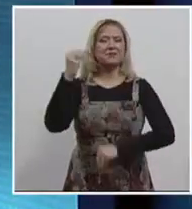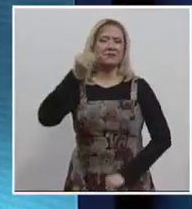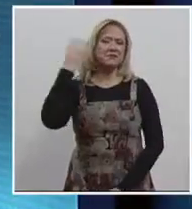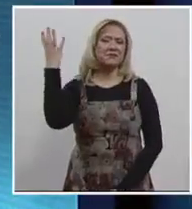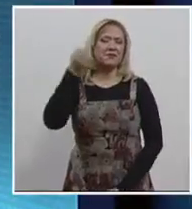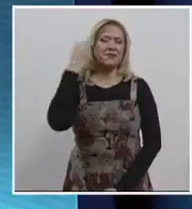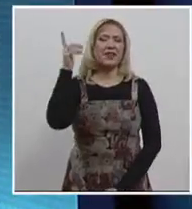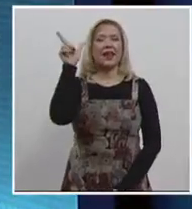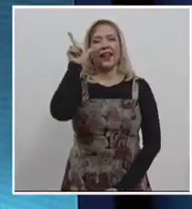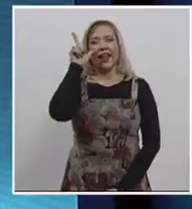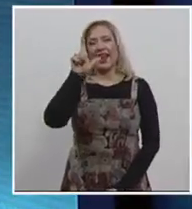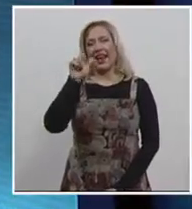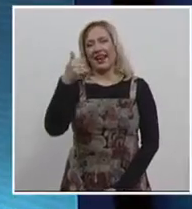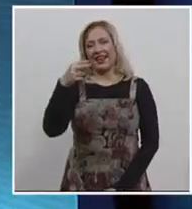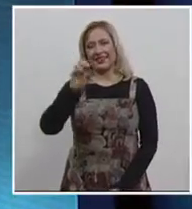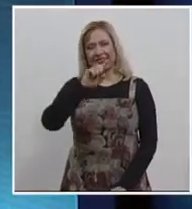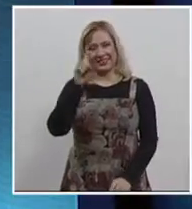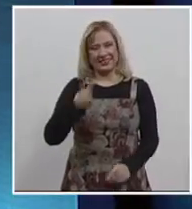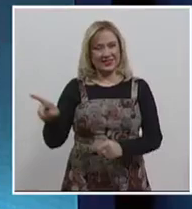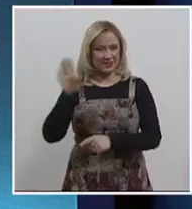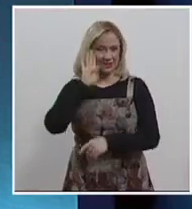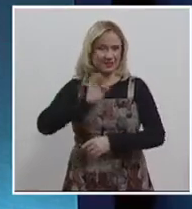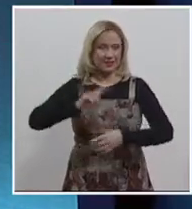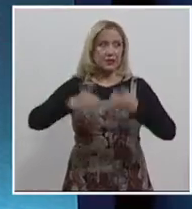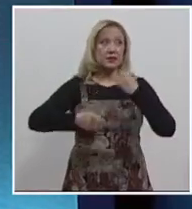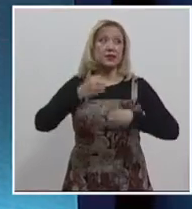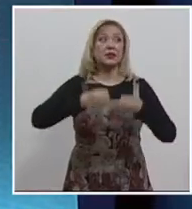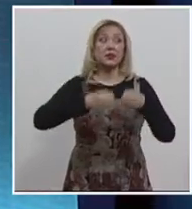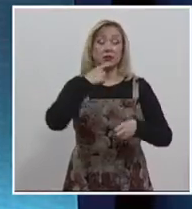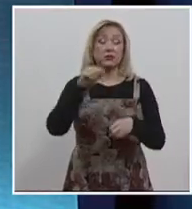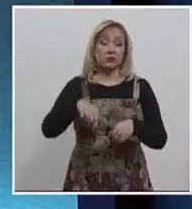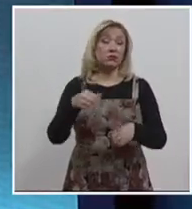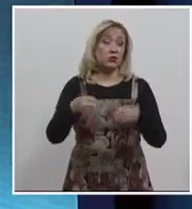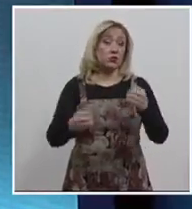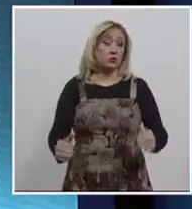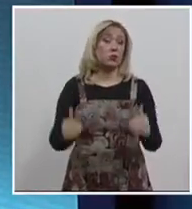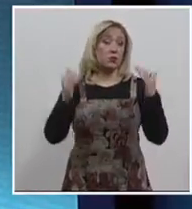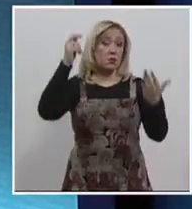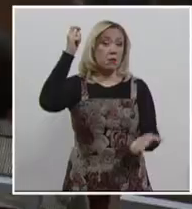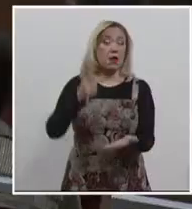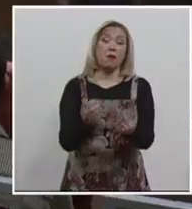Javier Lainez destacó la importancia de la Suprema Corte como contrapeso del poder.